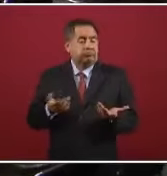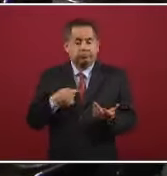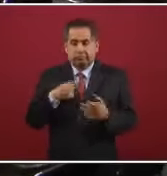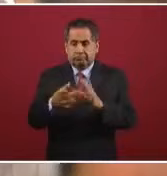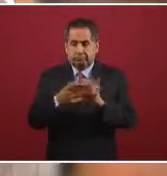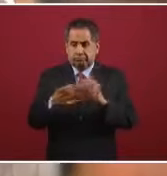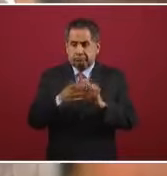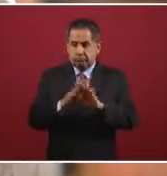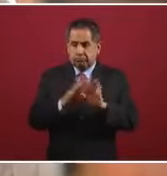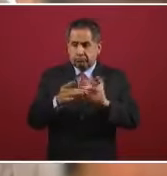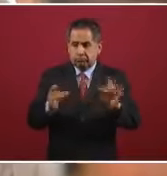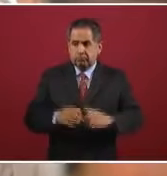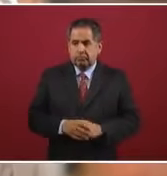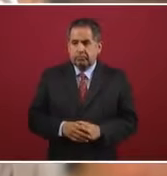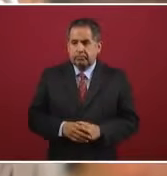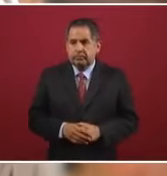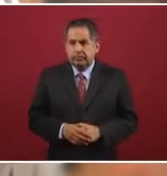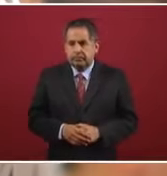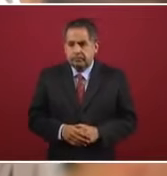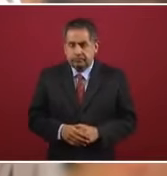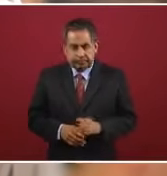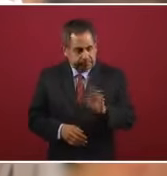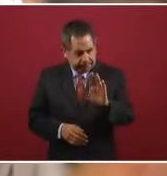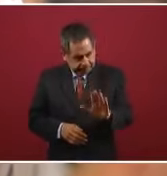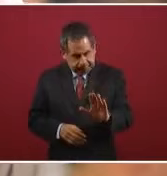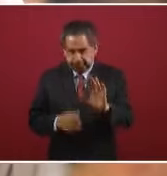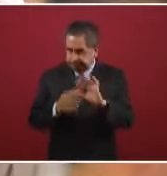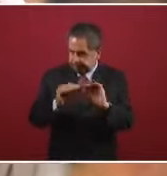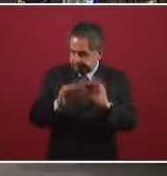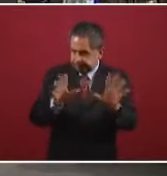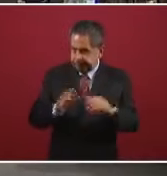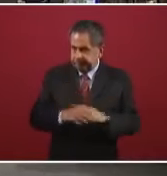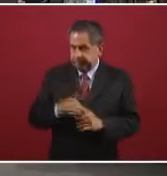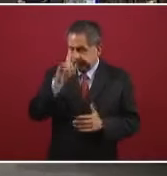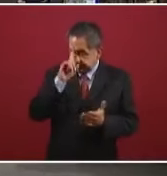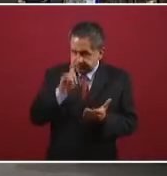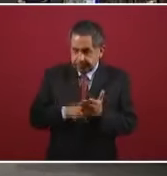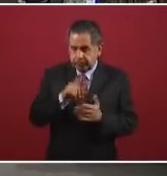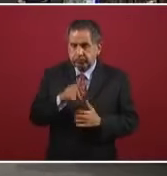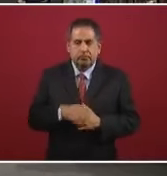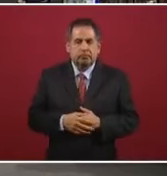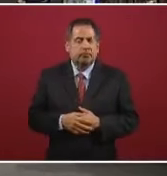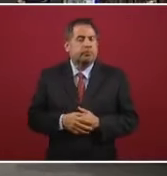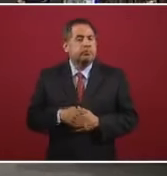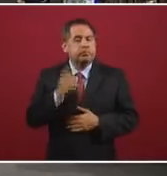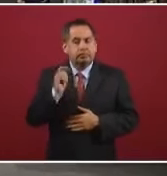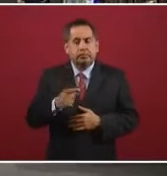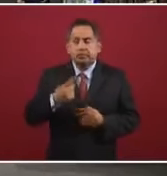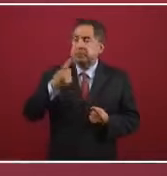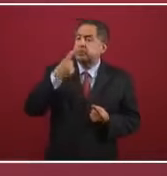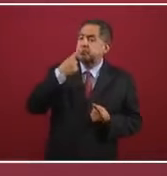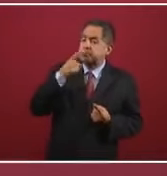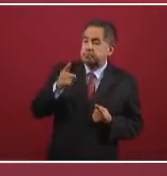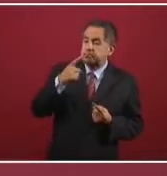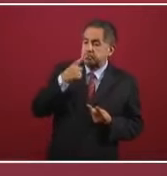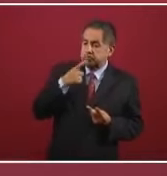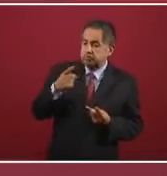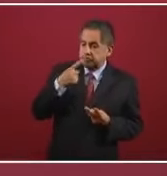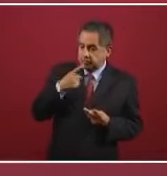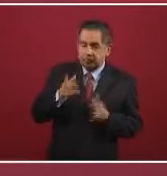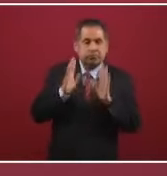se le da a esto? Eso está… A ver, yo creo que todo lo que han sido denuncias están